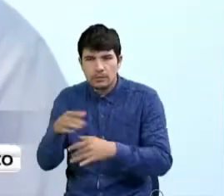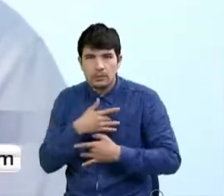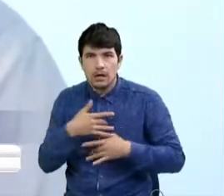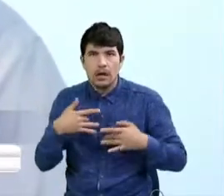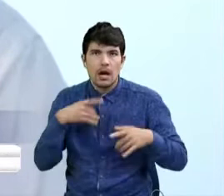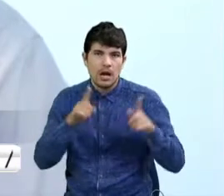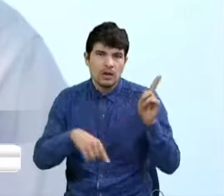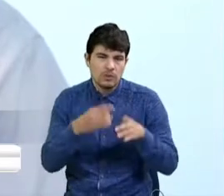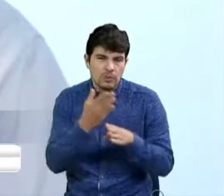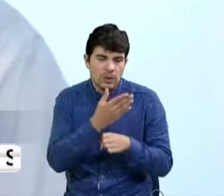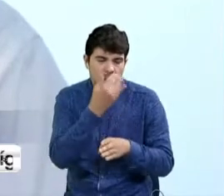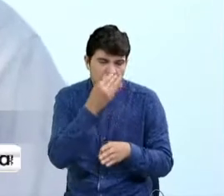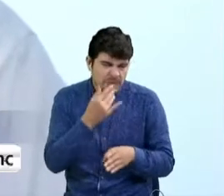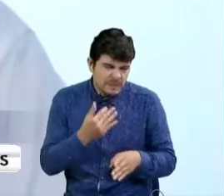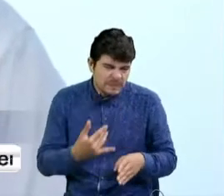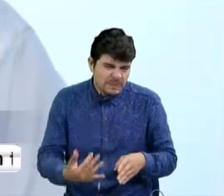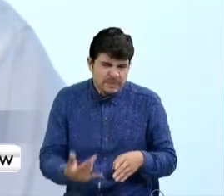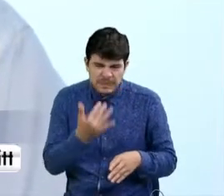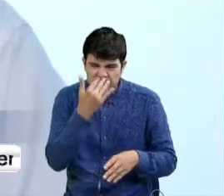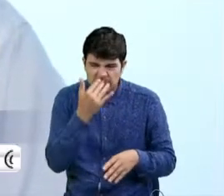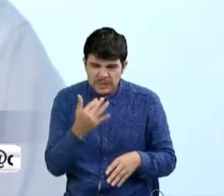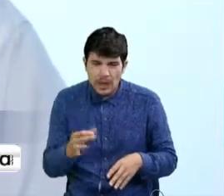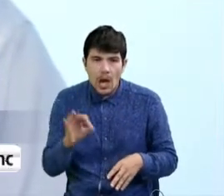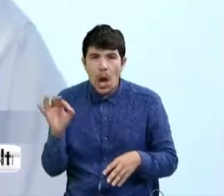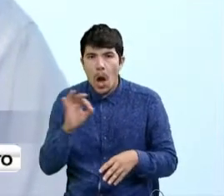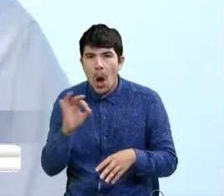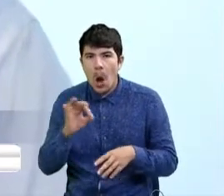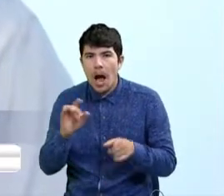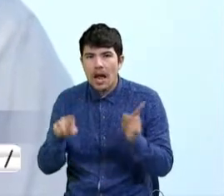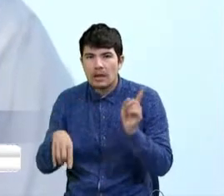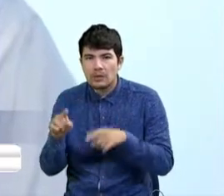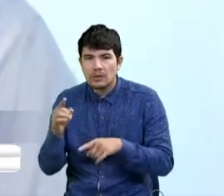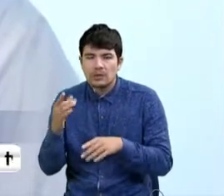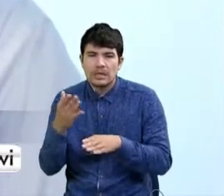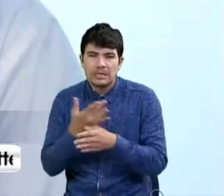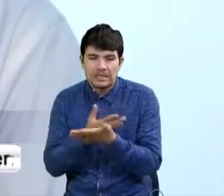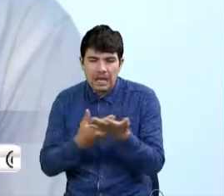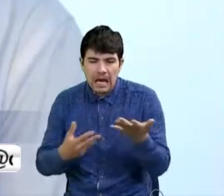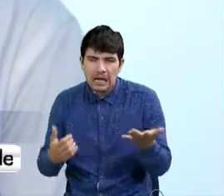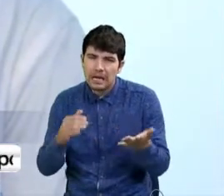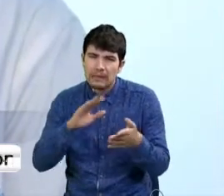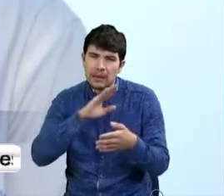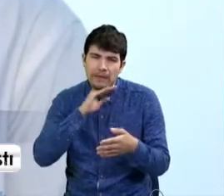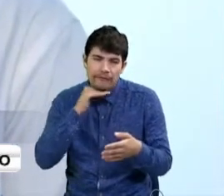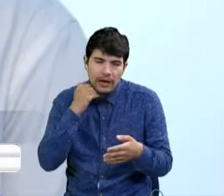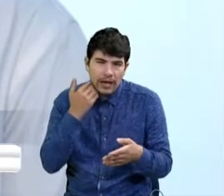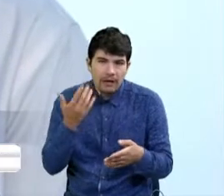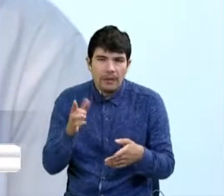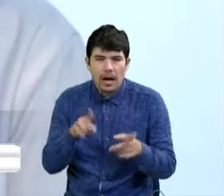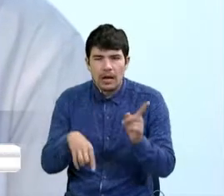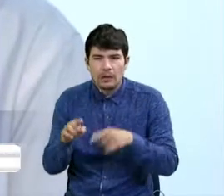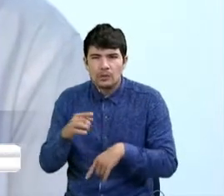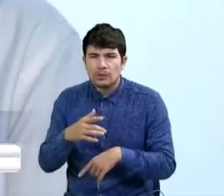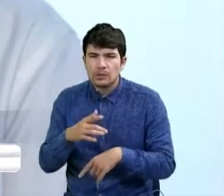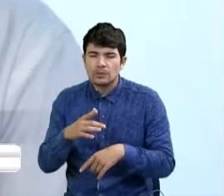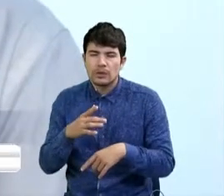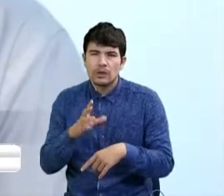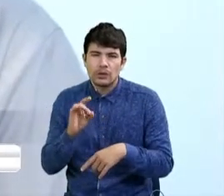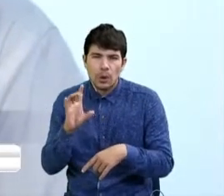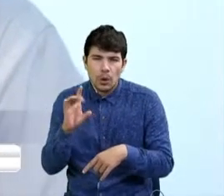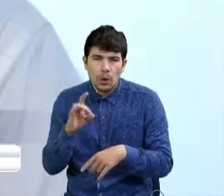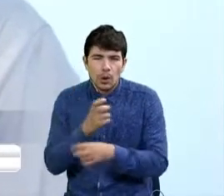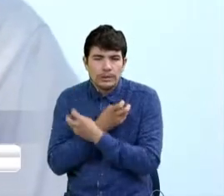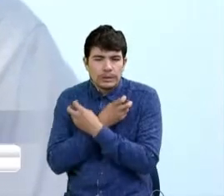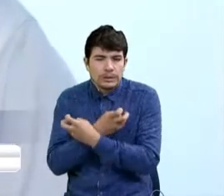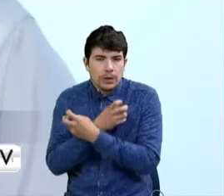de sangrado, otros llegan por problemas de coagulación. Algunos de ellos nos llegan porque tienen muchos dolores óseos o porque han presentado